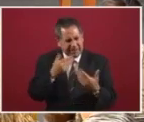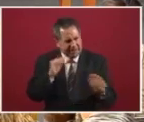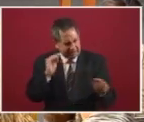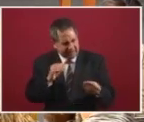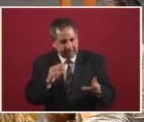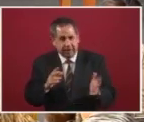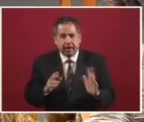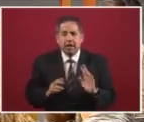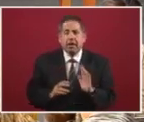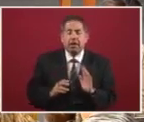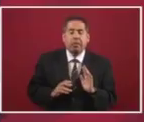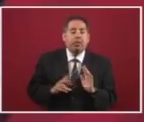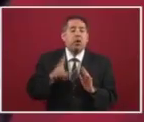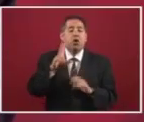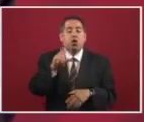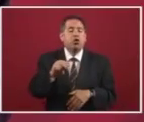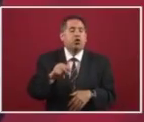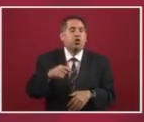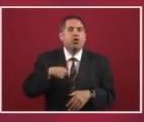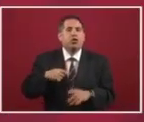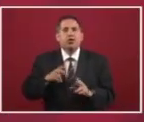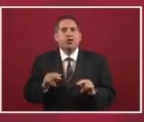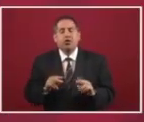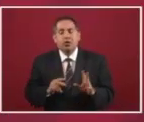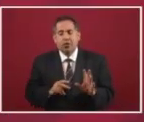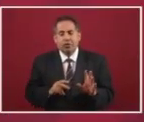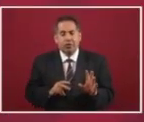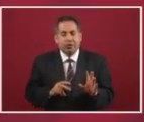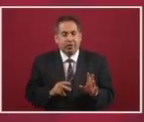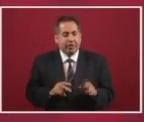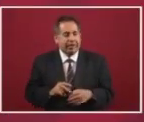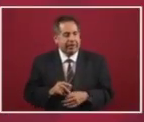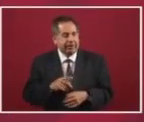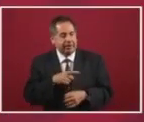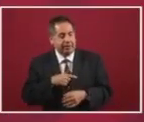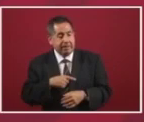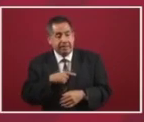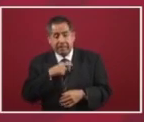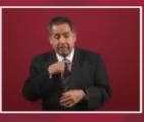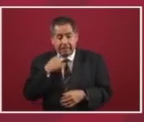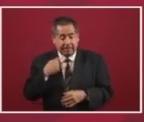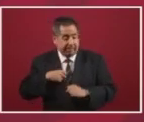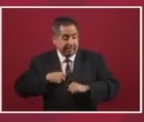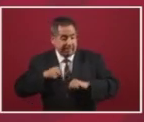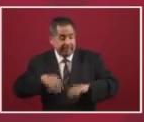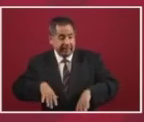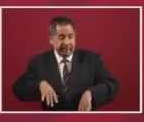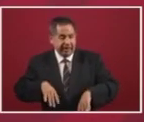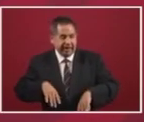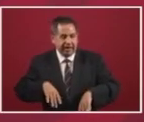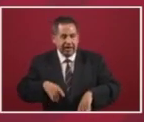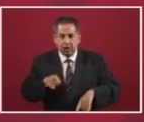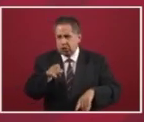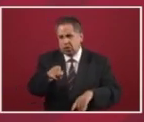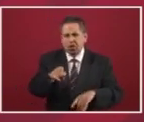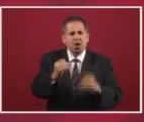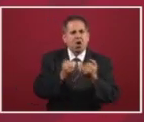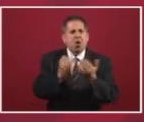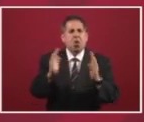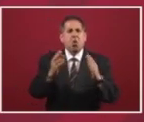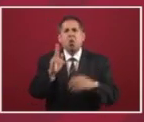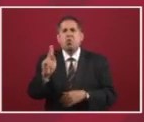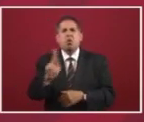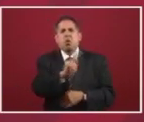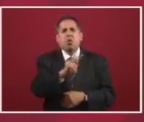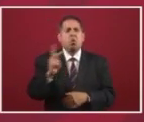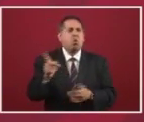Además que no les voy a dar el gusto de que me comparen con